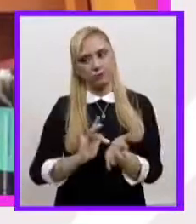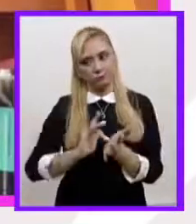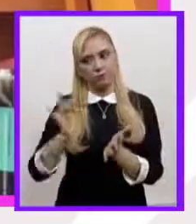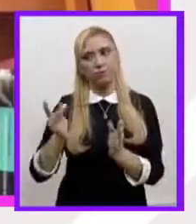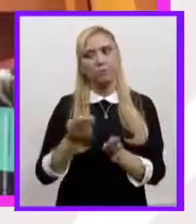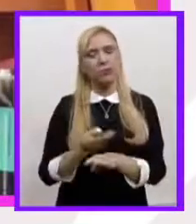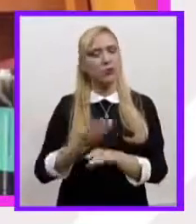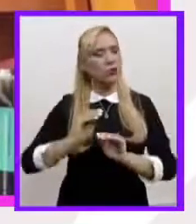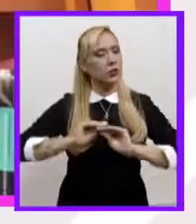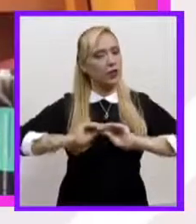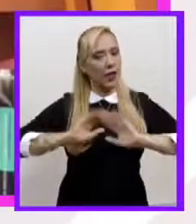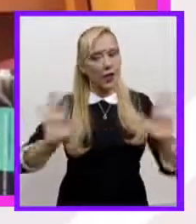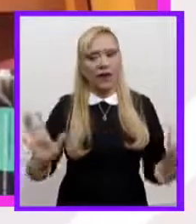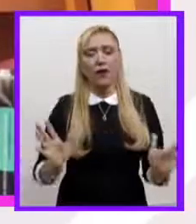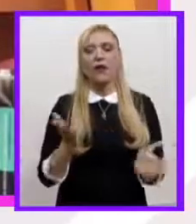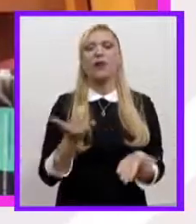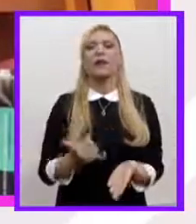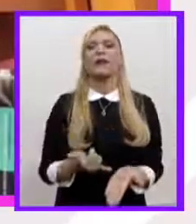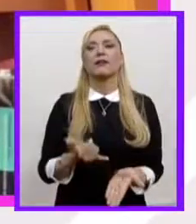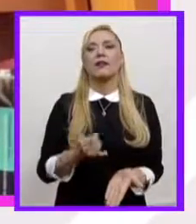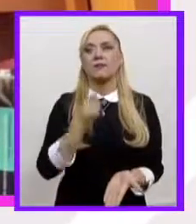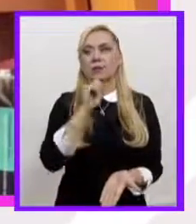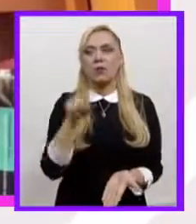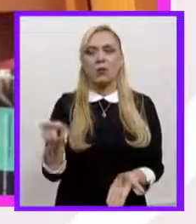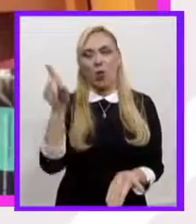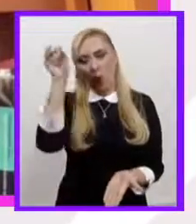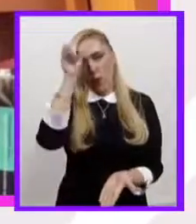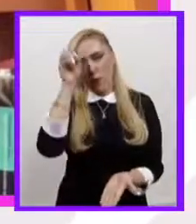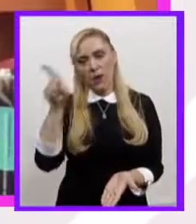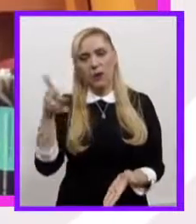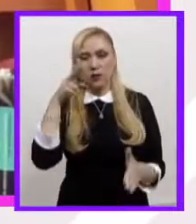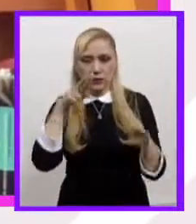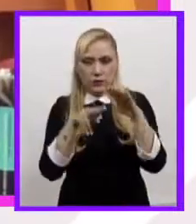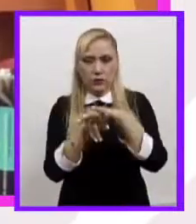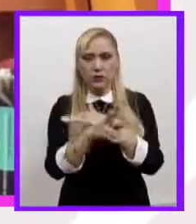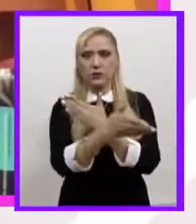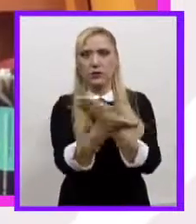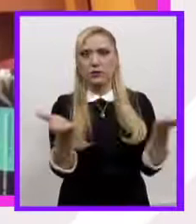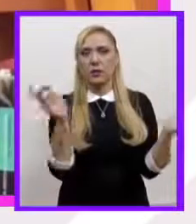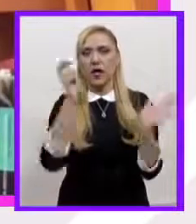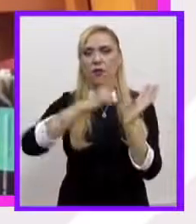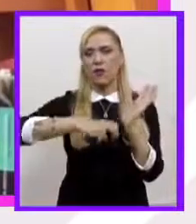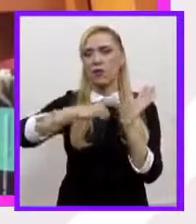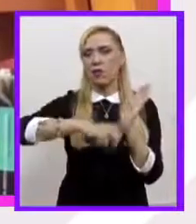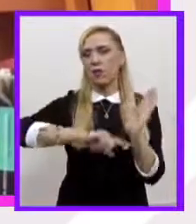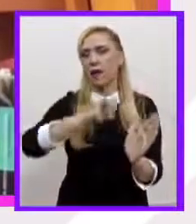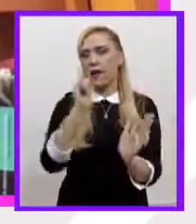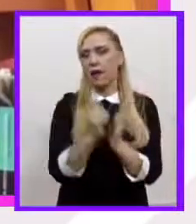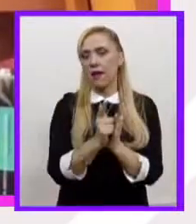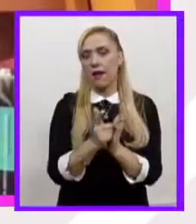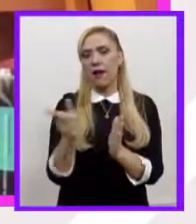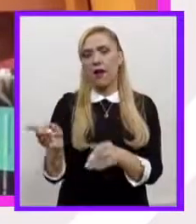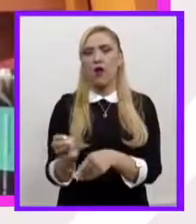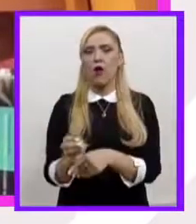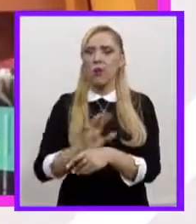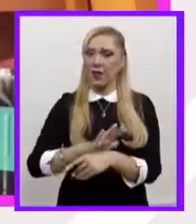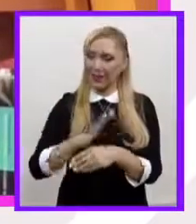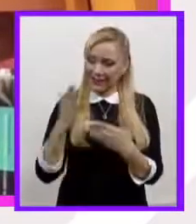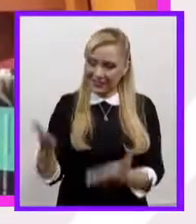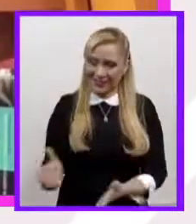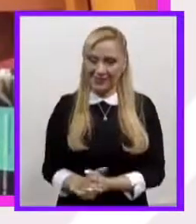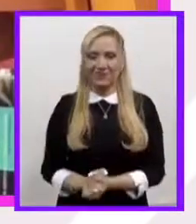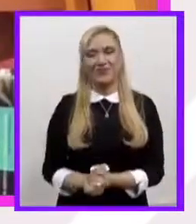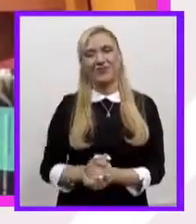manera muy, muy clara, y sobre todo esta perspectiva que tiene esta reforma y que tiene el actuar del COPRED. Vamos a hacer